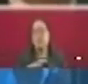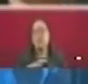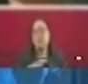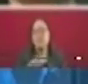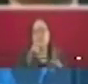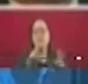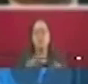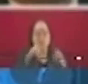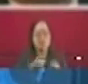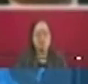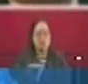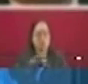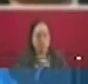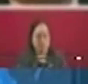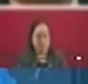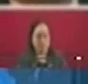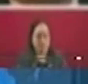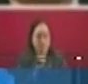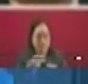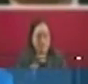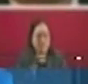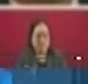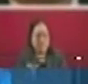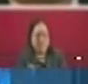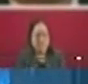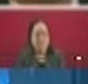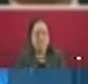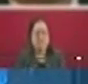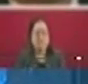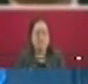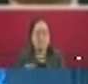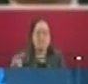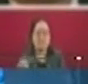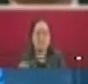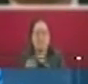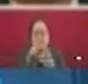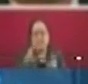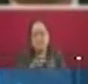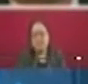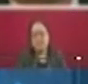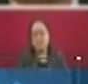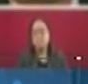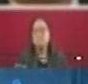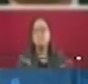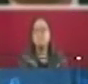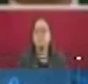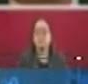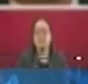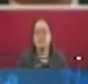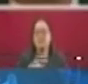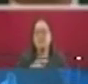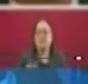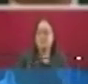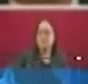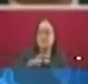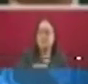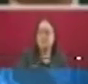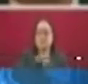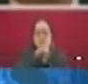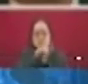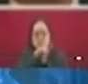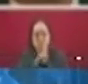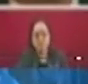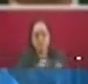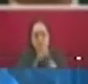vaya el apoyo a la legalidad y a la construcción de la democracia de nuestro país, Joaquín. Bien, nada más dime una cosa. Bien.